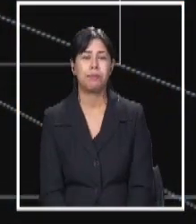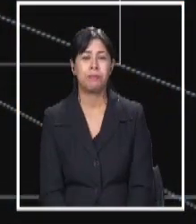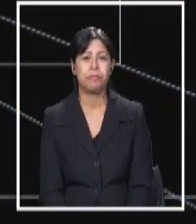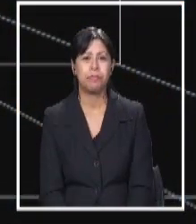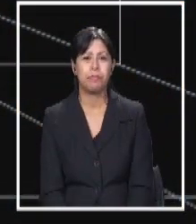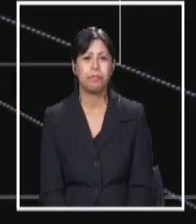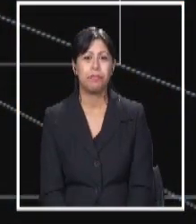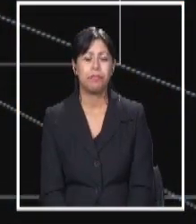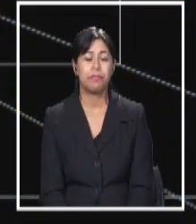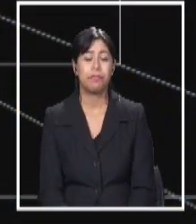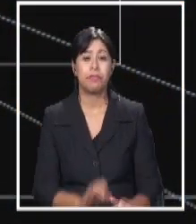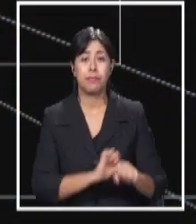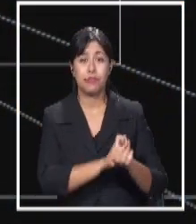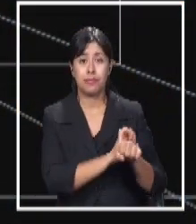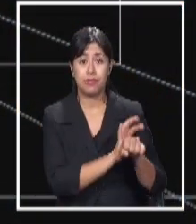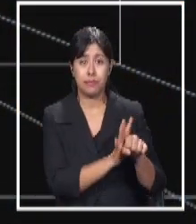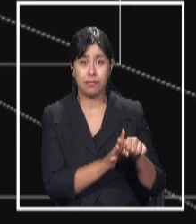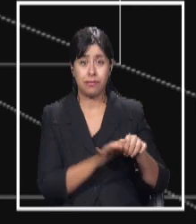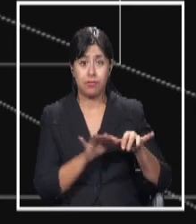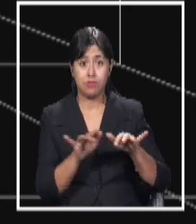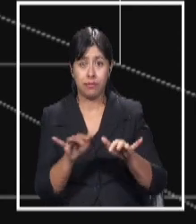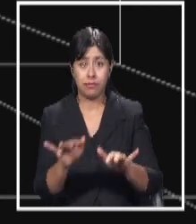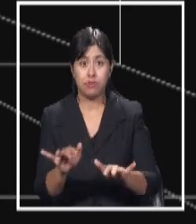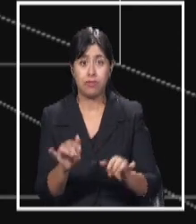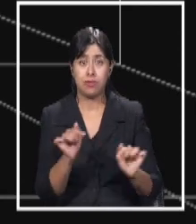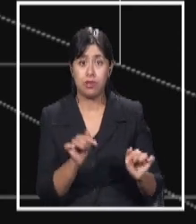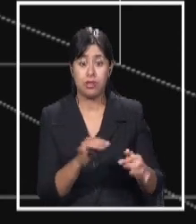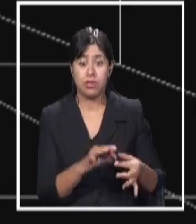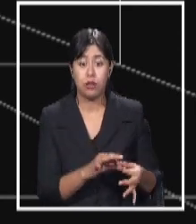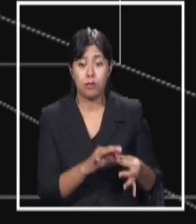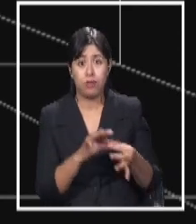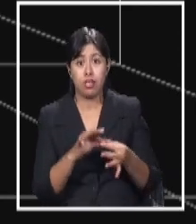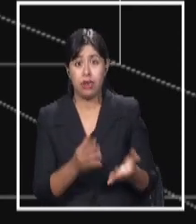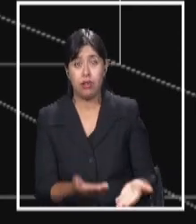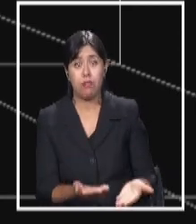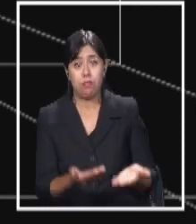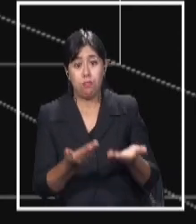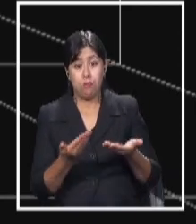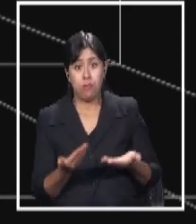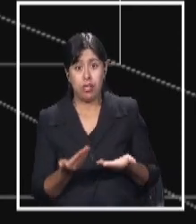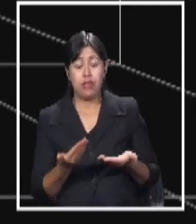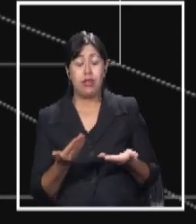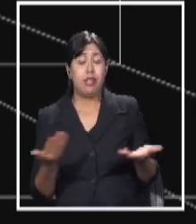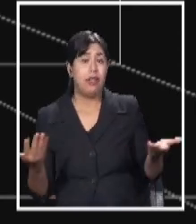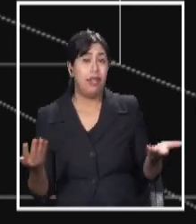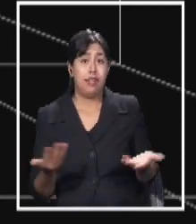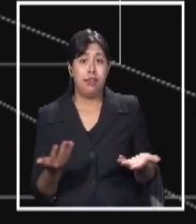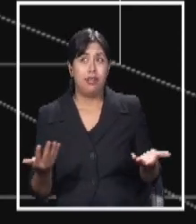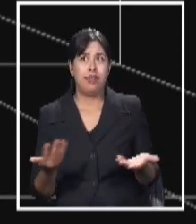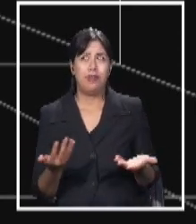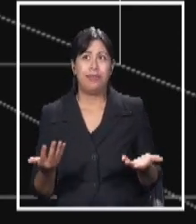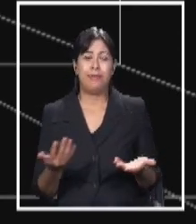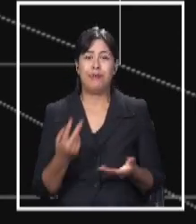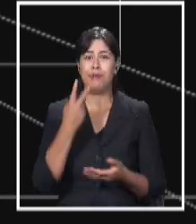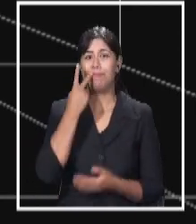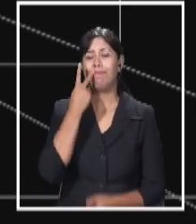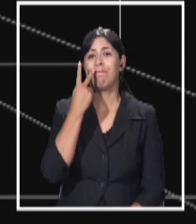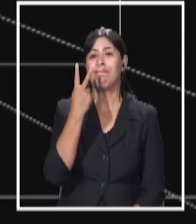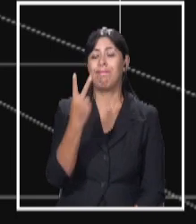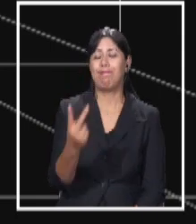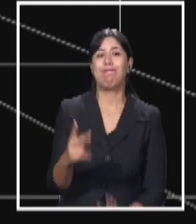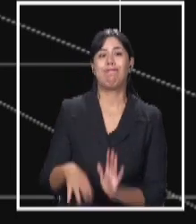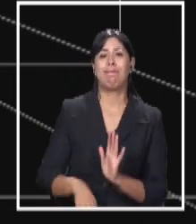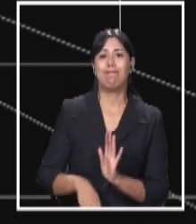La pandemia por COVID, una de las cosas que nos dejó es una visibilidad mucho